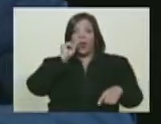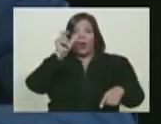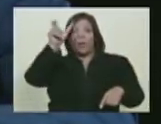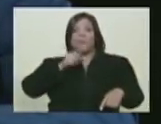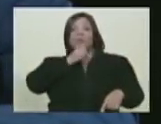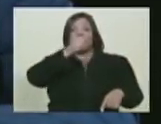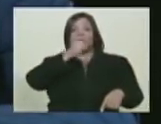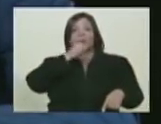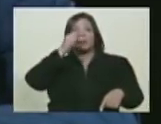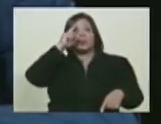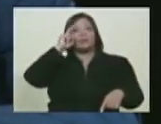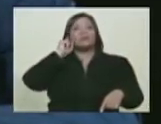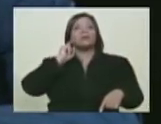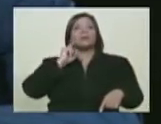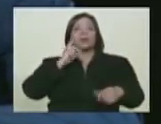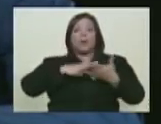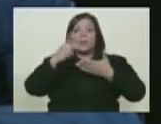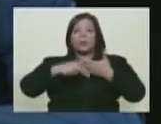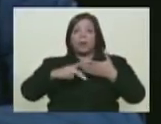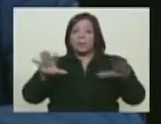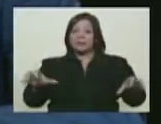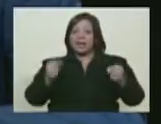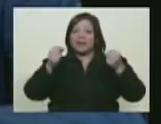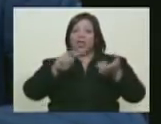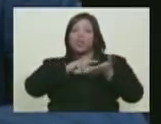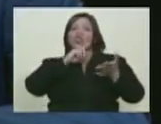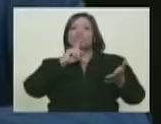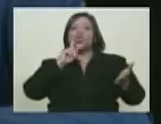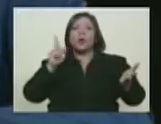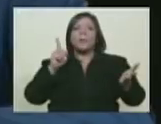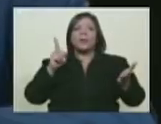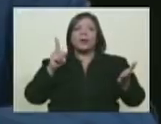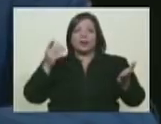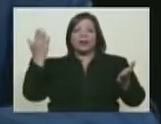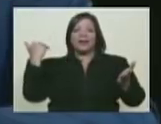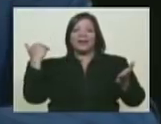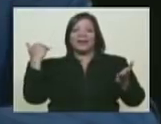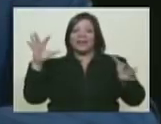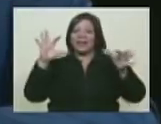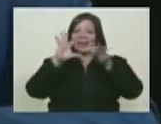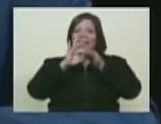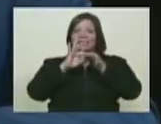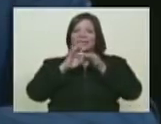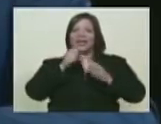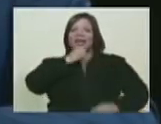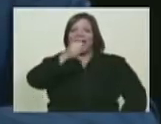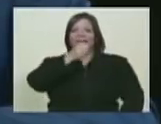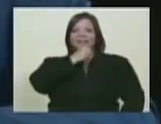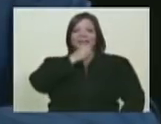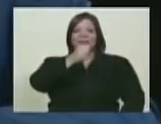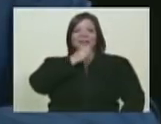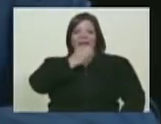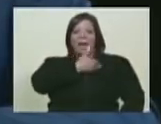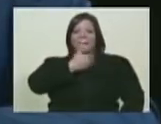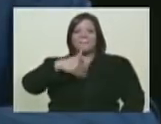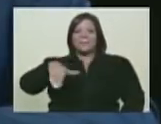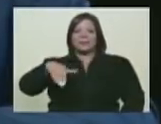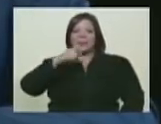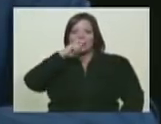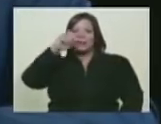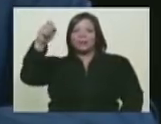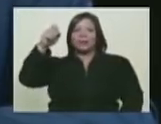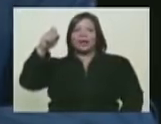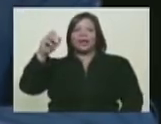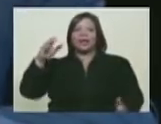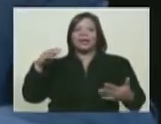Jordi Évole, del programa Salvados, de La sí, Sexta. Excelente. Hicimos los enlaces para que entrevistara al señor presidente Nicolás Maduro, cosa